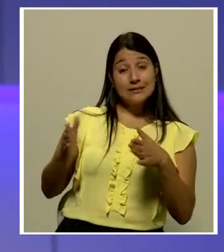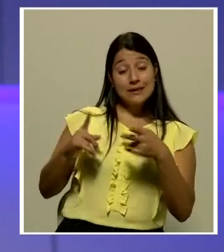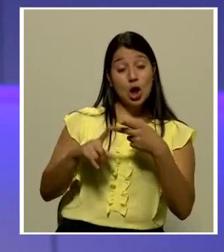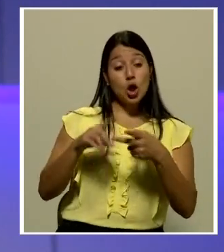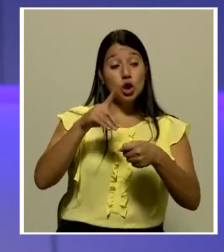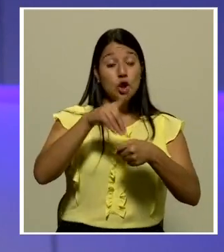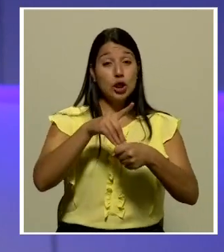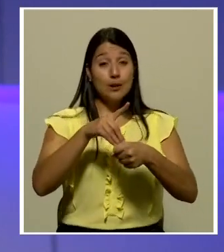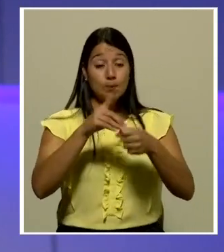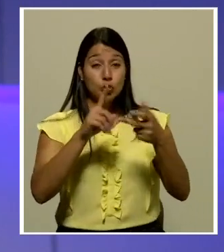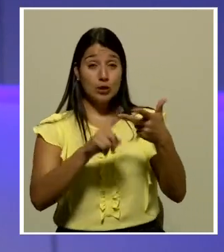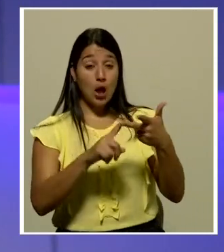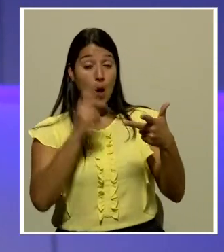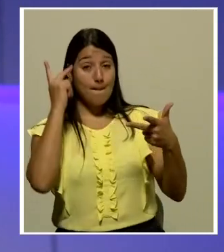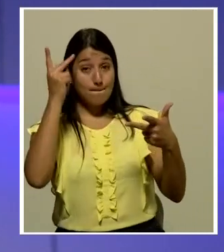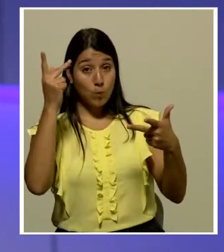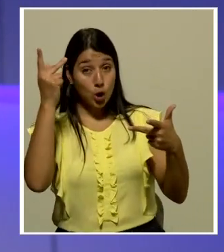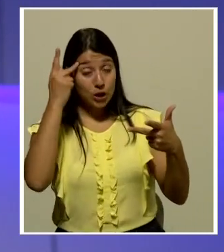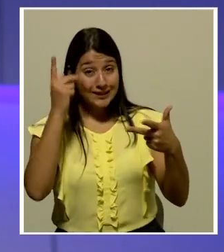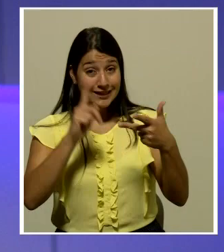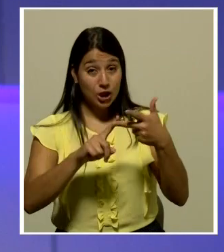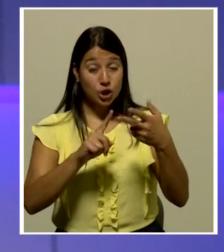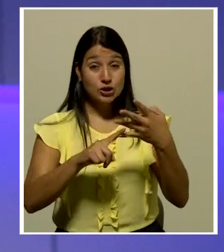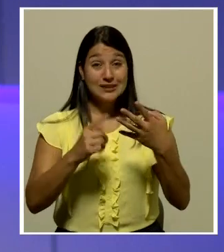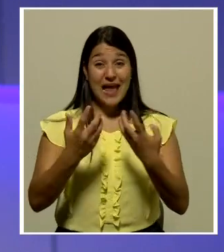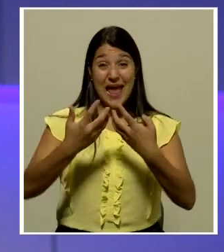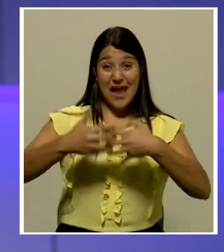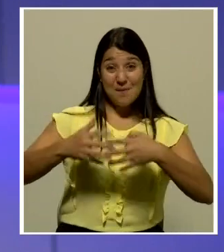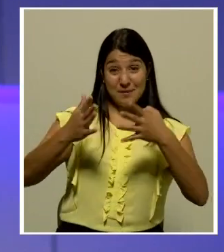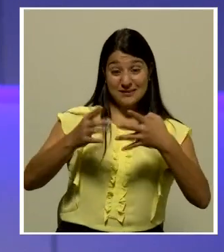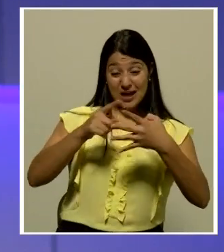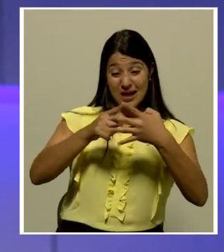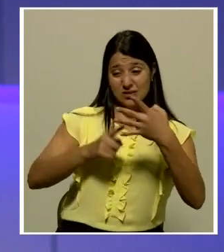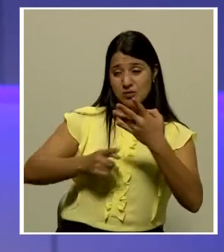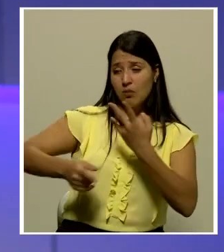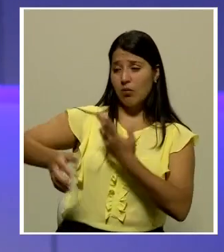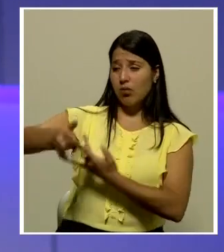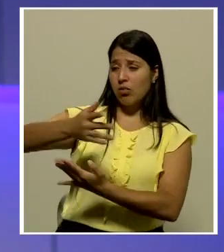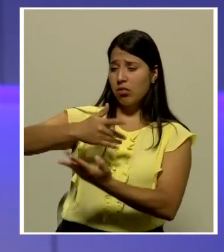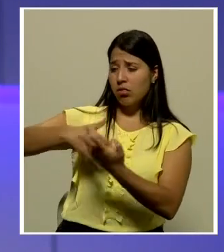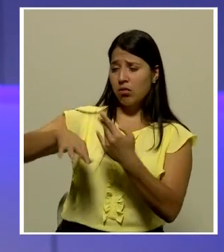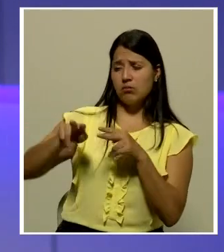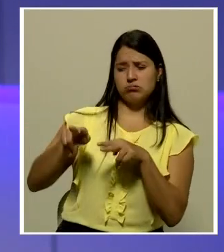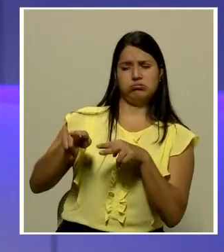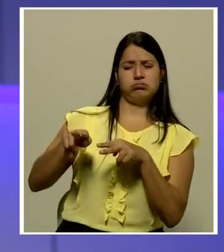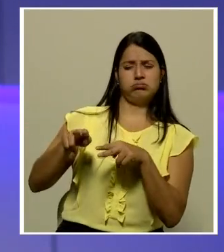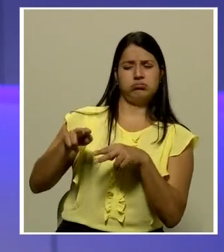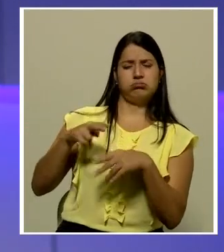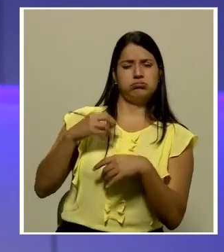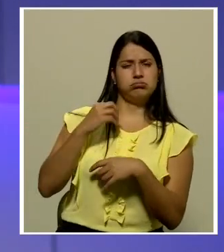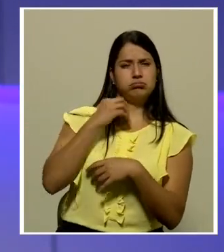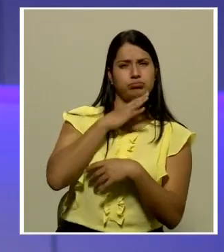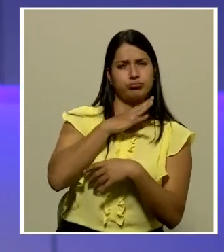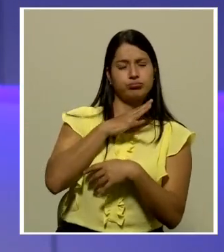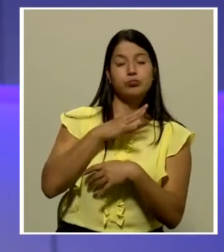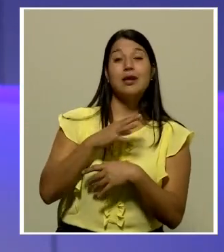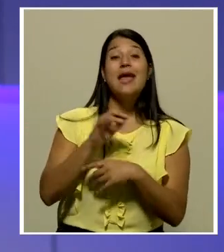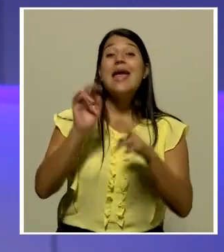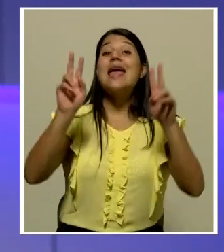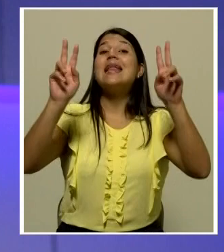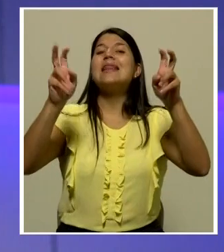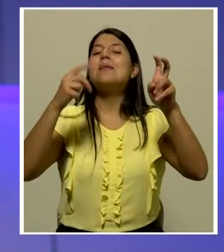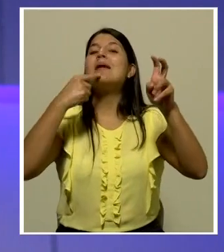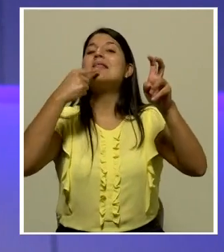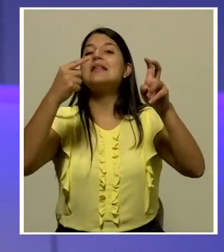diputados, políticos y empresarios. El título de esa nota fue muy llamativo y era "En finca